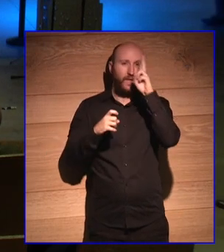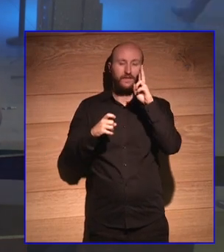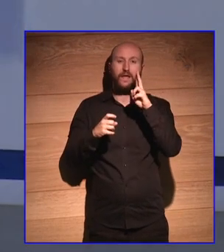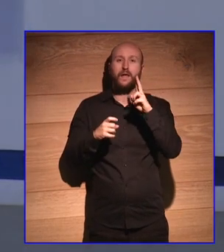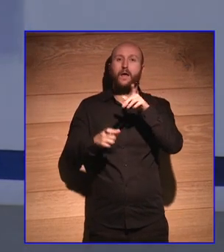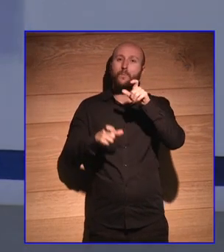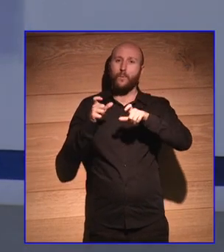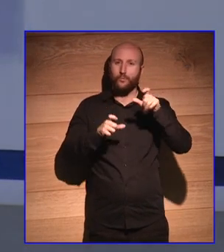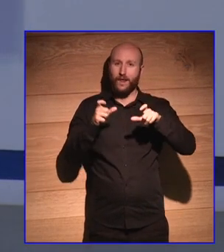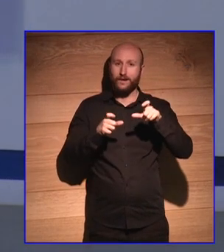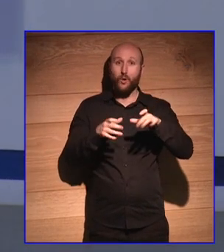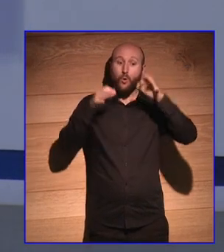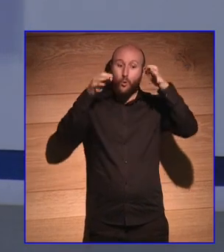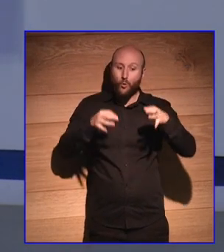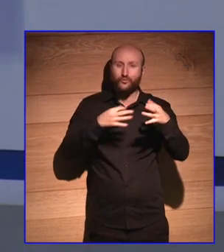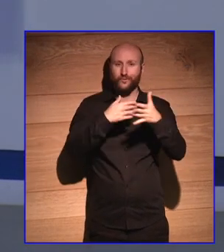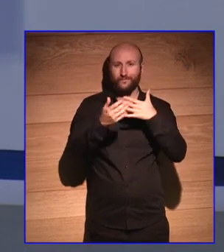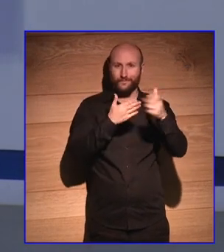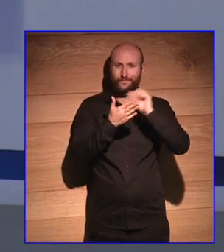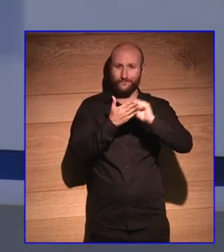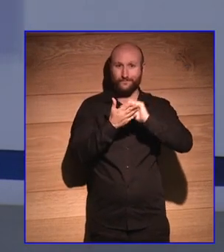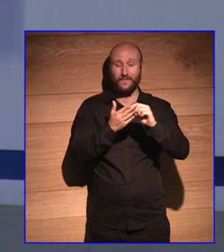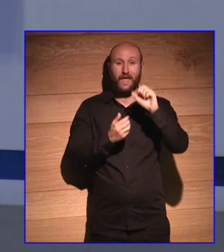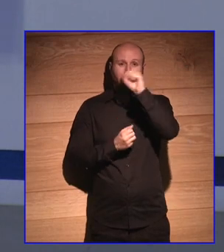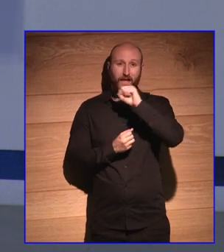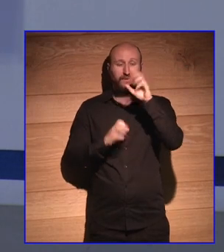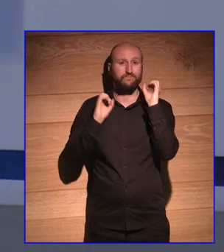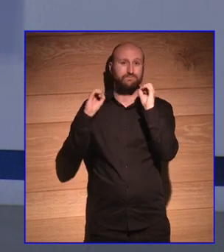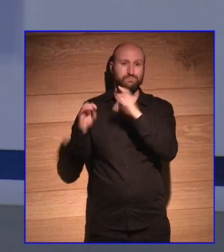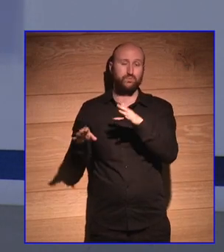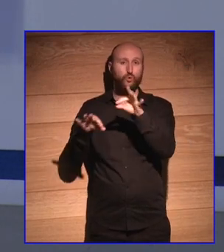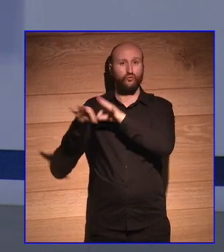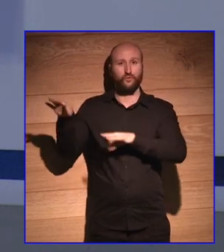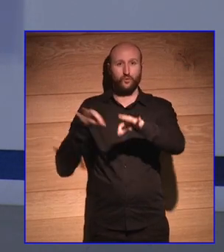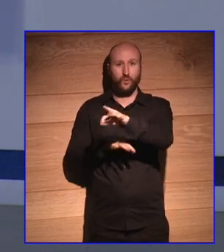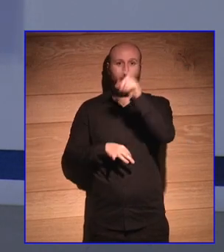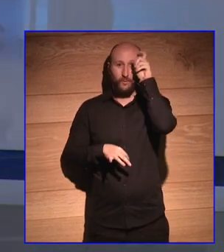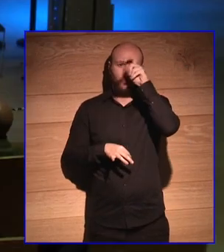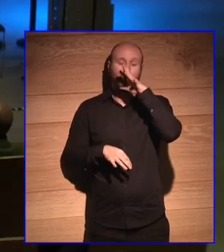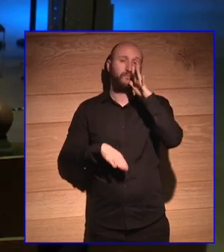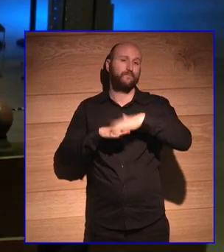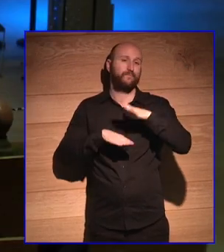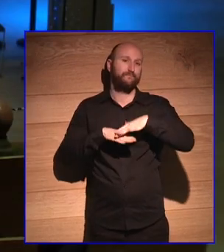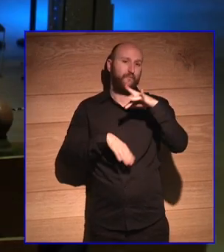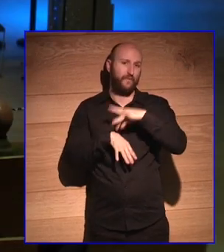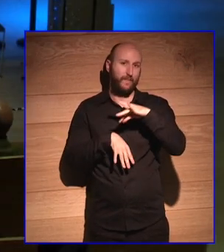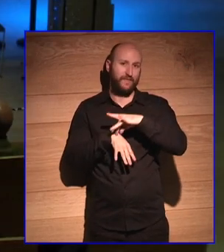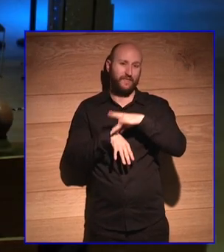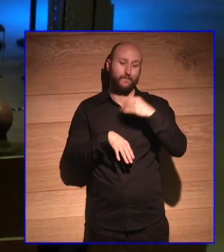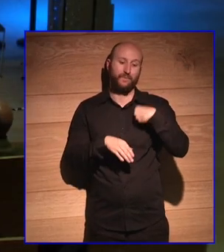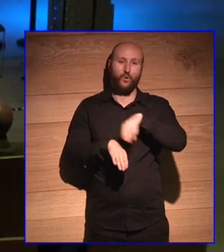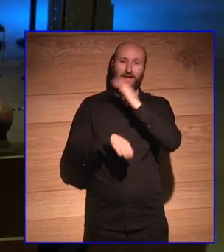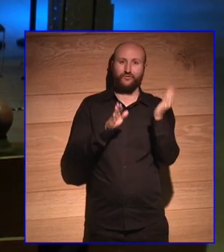compuso justo en ese año que hablábamos antes en el que tuvo que dejar sus sustituciones como profesora por una enfermedad en el propio archivo del